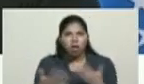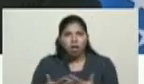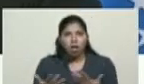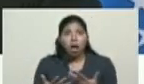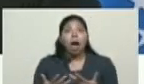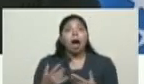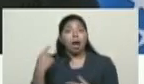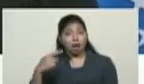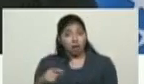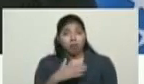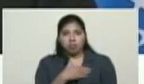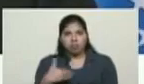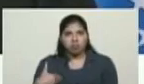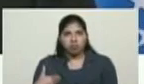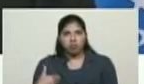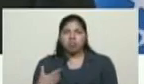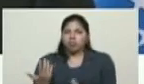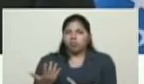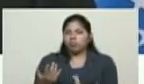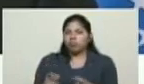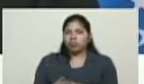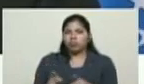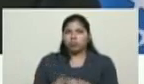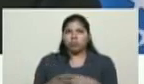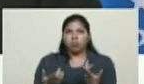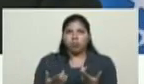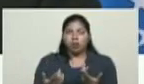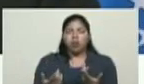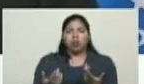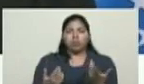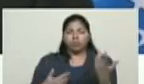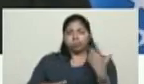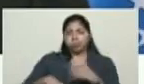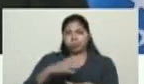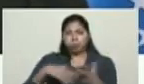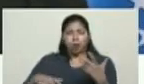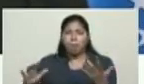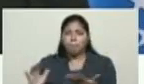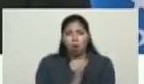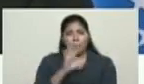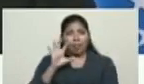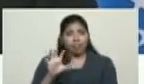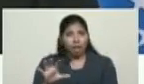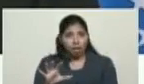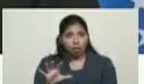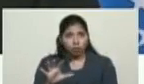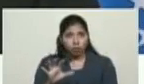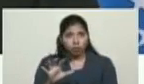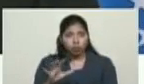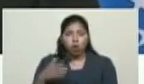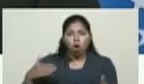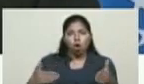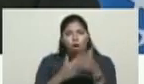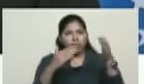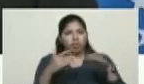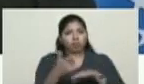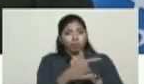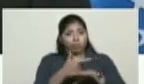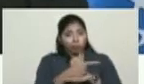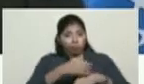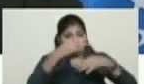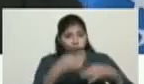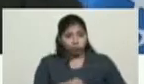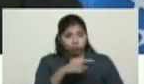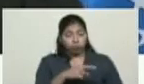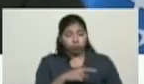para continuar incrementando el espiral del golpe de Estado contra el gobierno legítimo